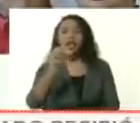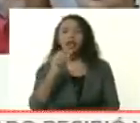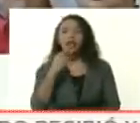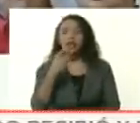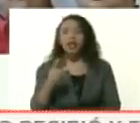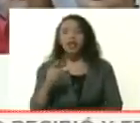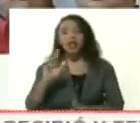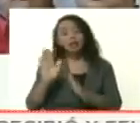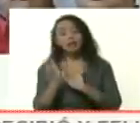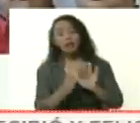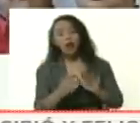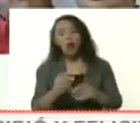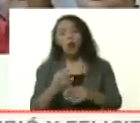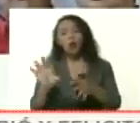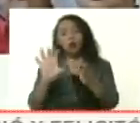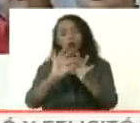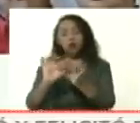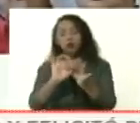48.314